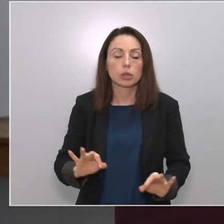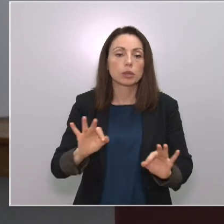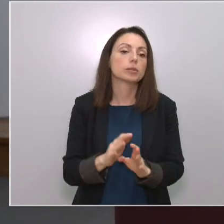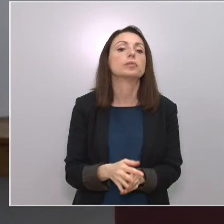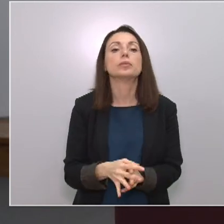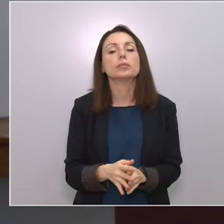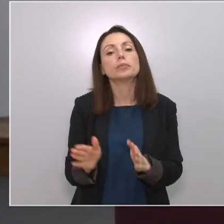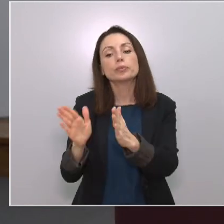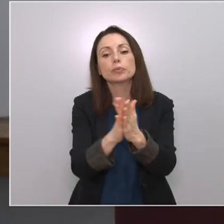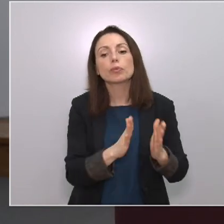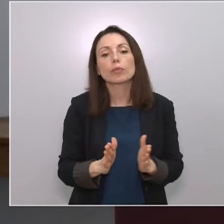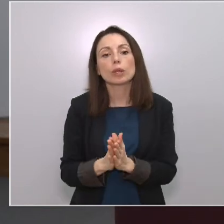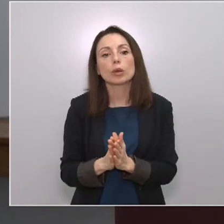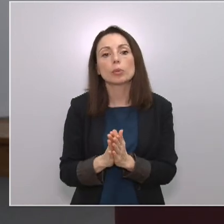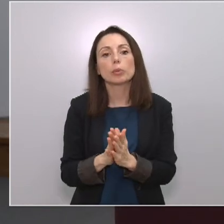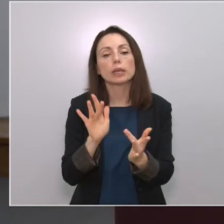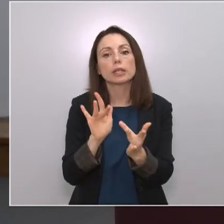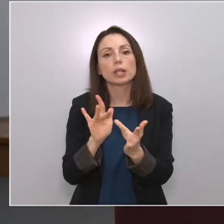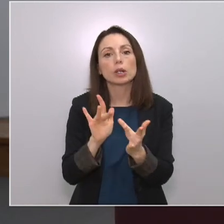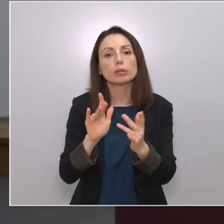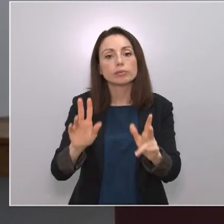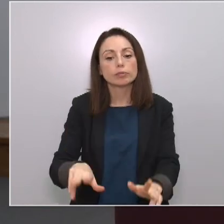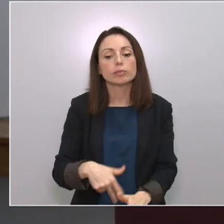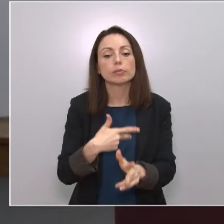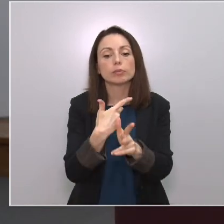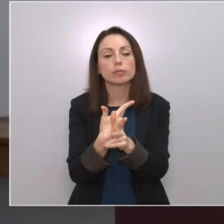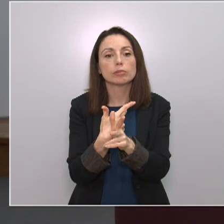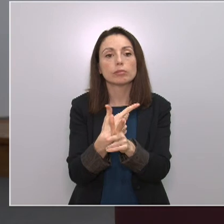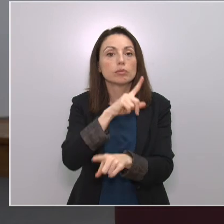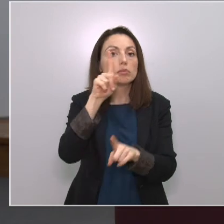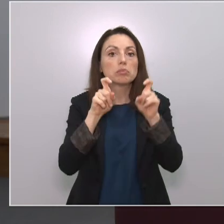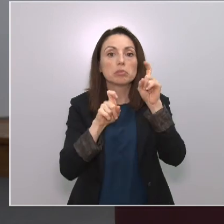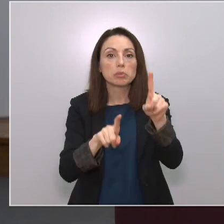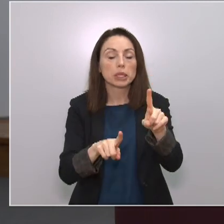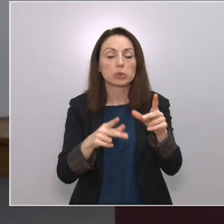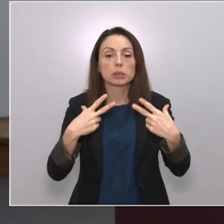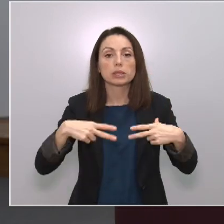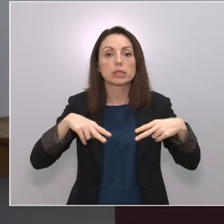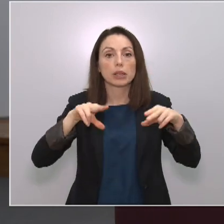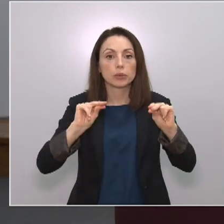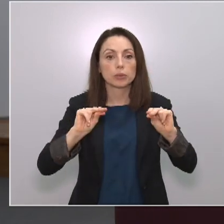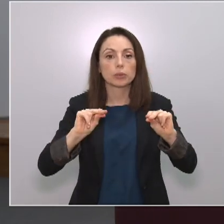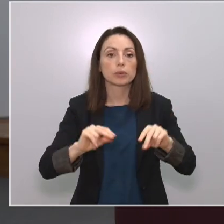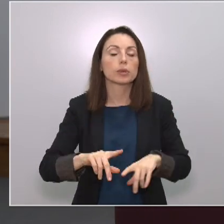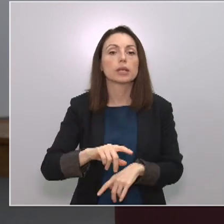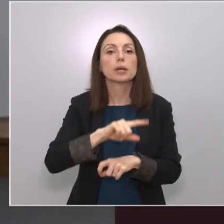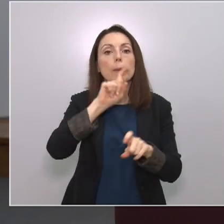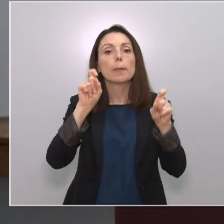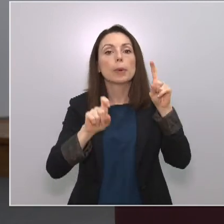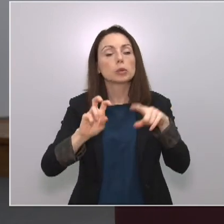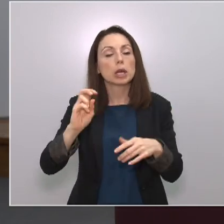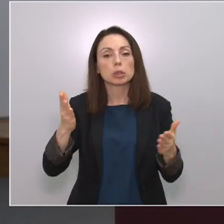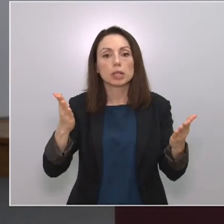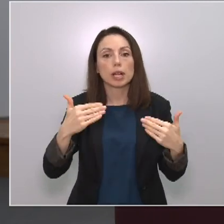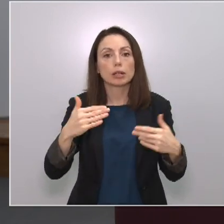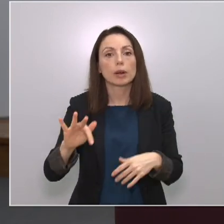Si los compañeros que están conectados a través de esta videoconferencia no tienen más cuestiones, no quieren realizar ninguna otra pregunta,